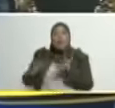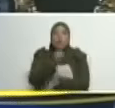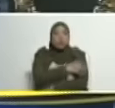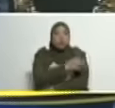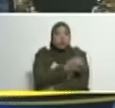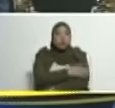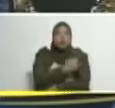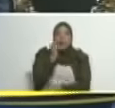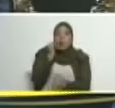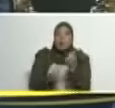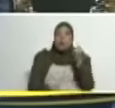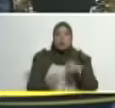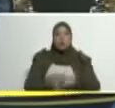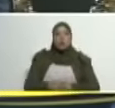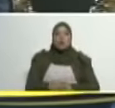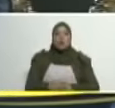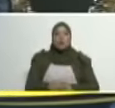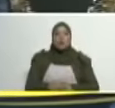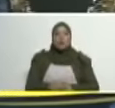los apellidos,